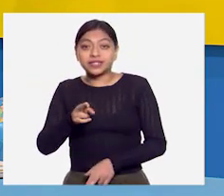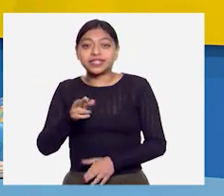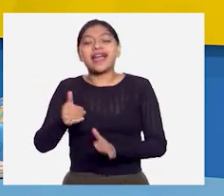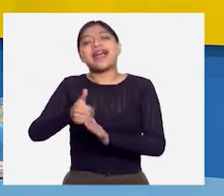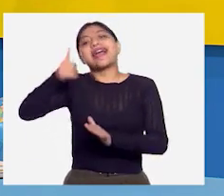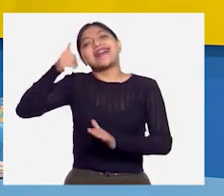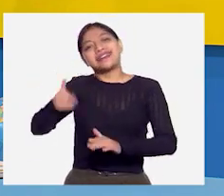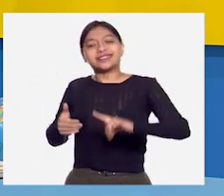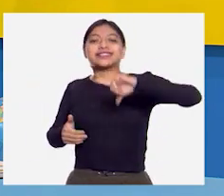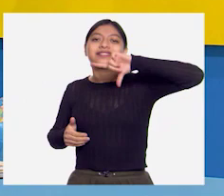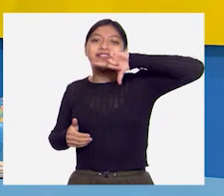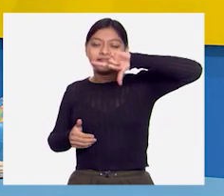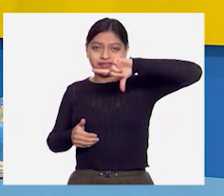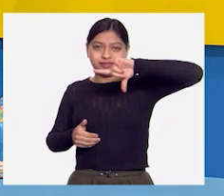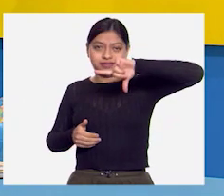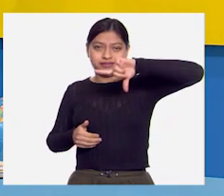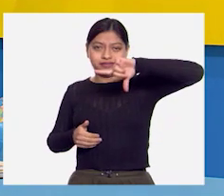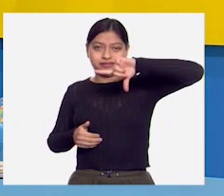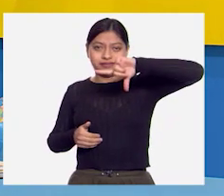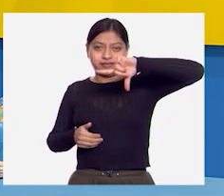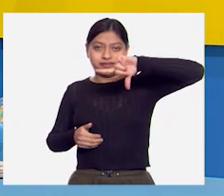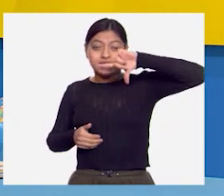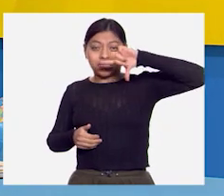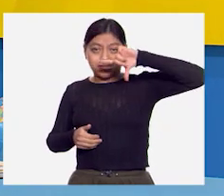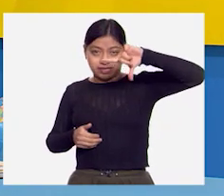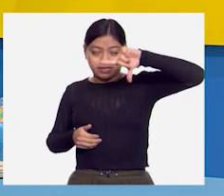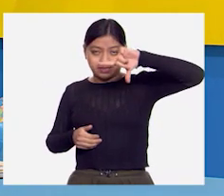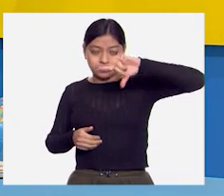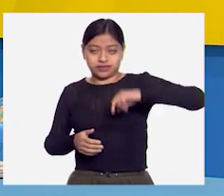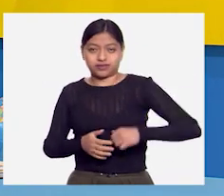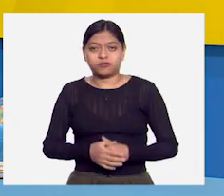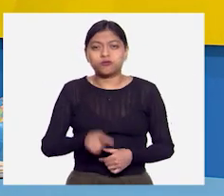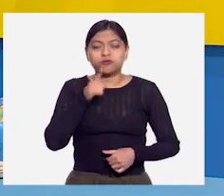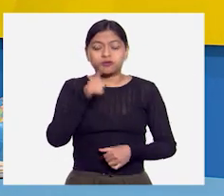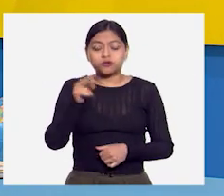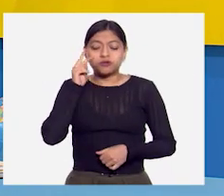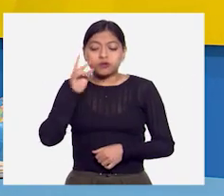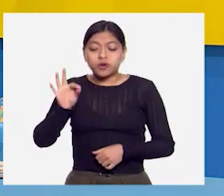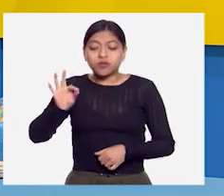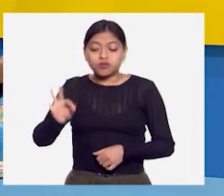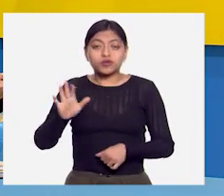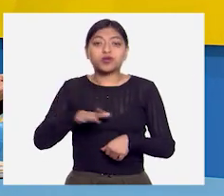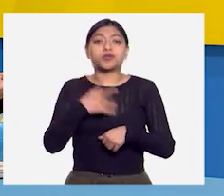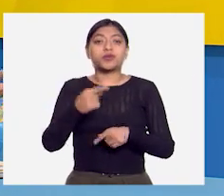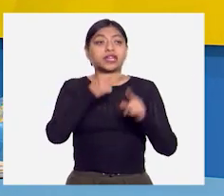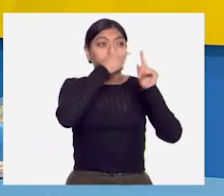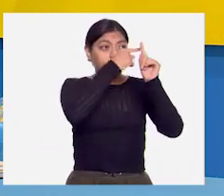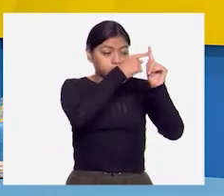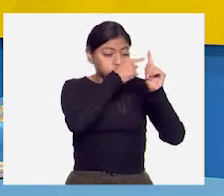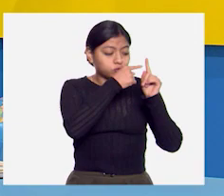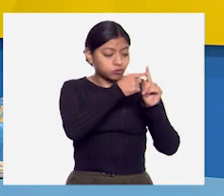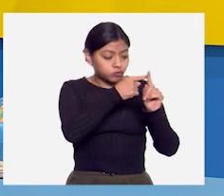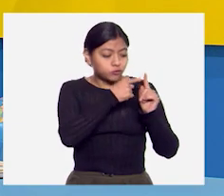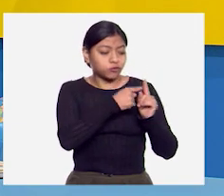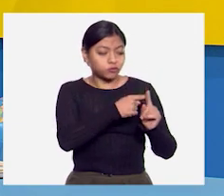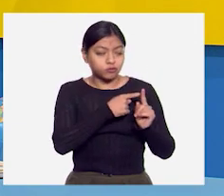una división, es decir, es un cociente. Se obtiene de la suma del total de los valores de los datos